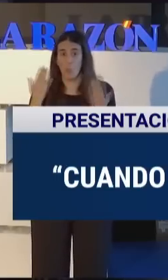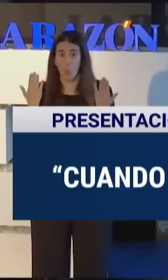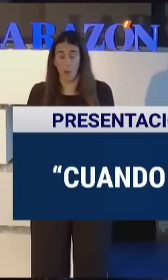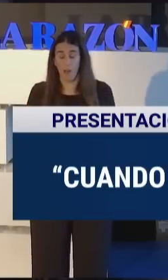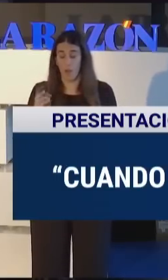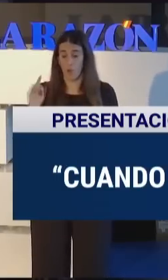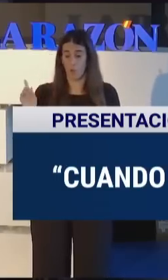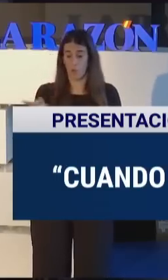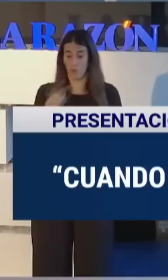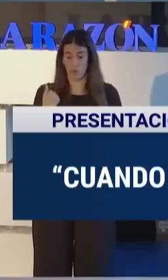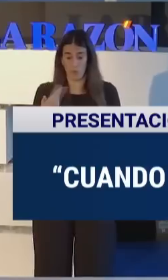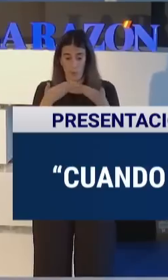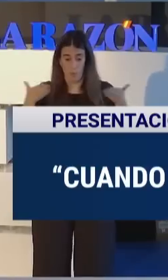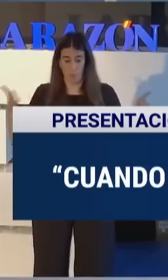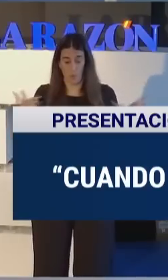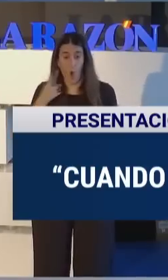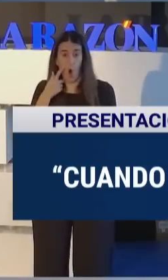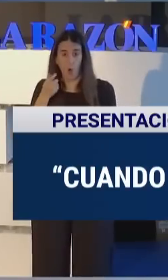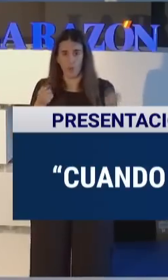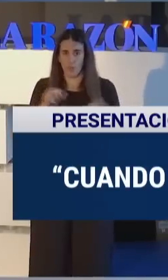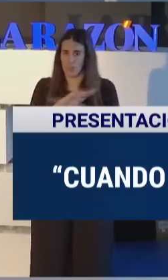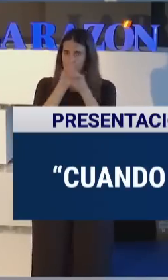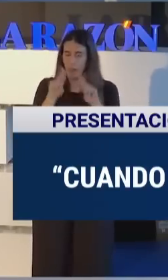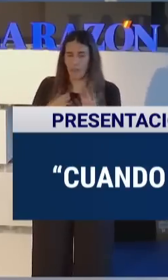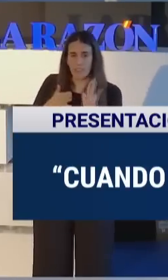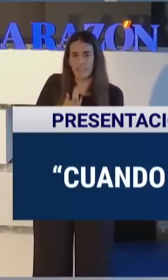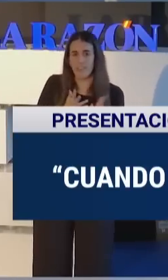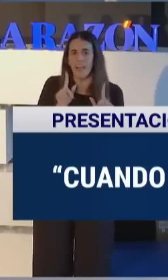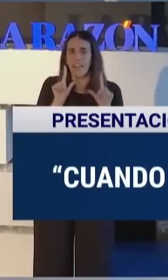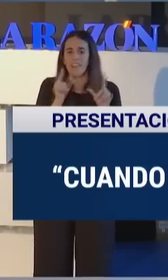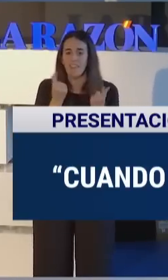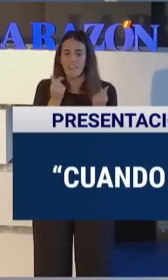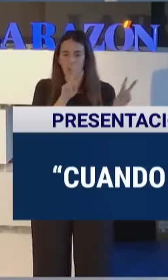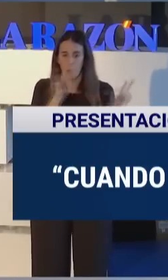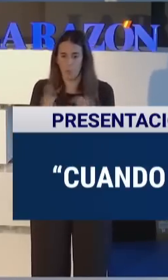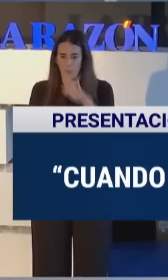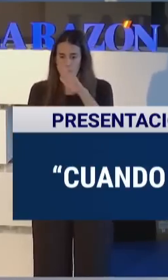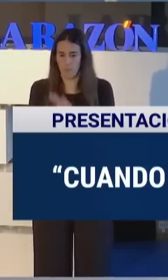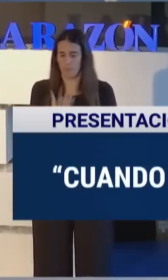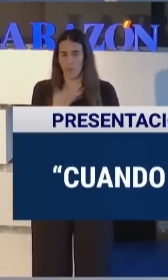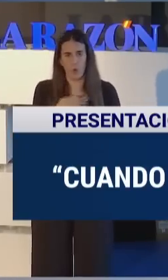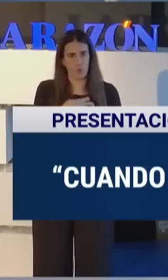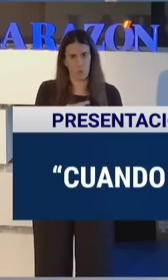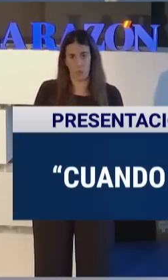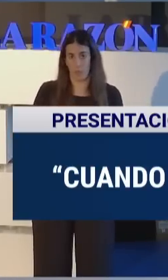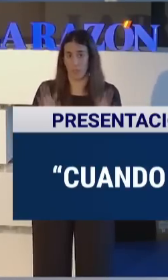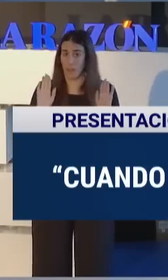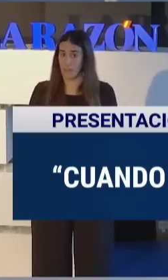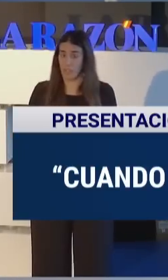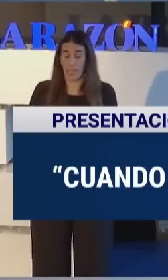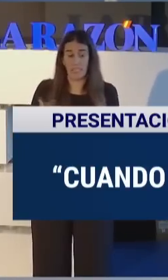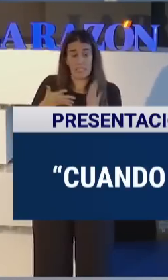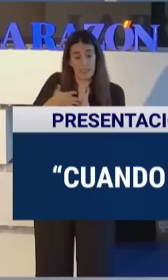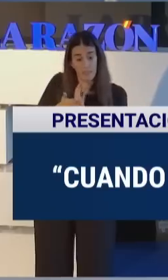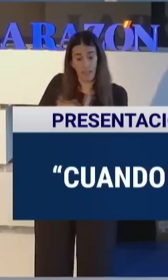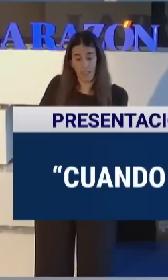que nosotros hacemos esa apertura del cepo, ya no se puede emitir más dinero. Al no emitirse más dinero, los consecuentes aumentos de